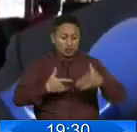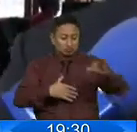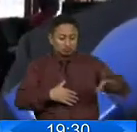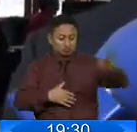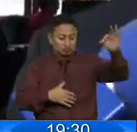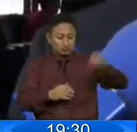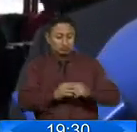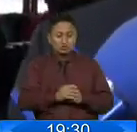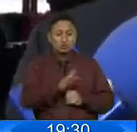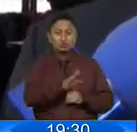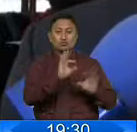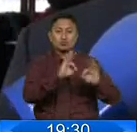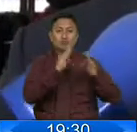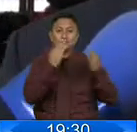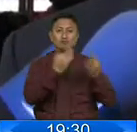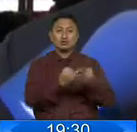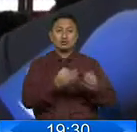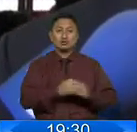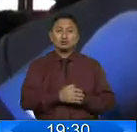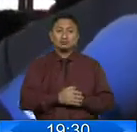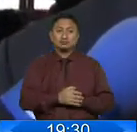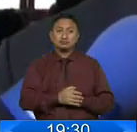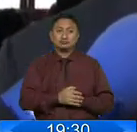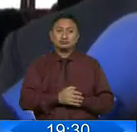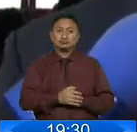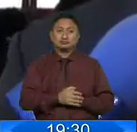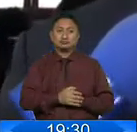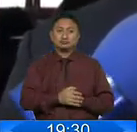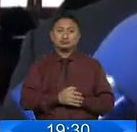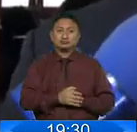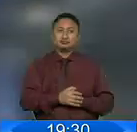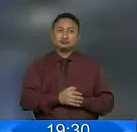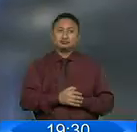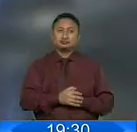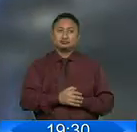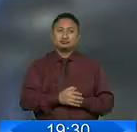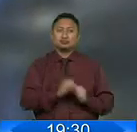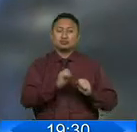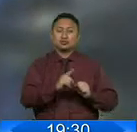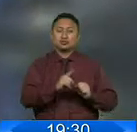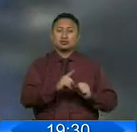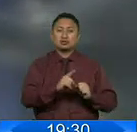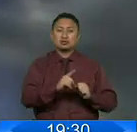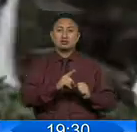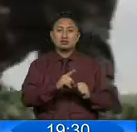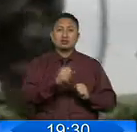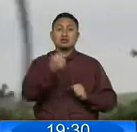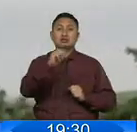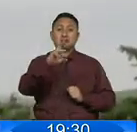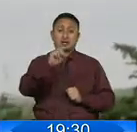familiares inician toda la acción para poderla trasladar hasta el municipio de